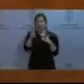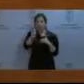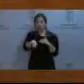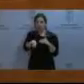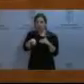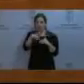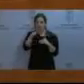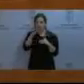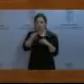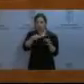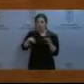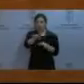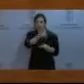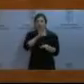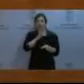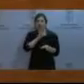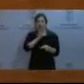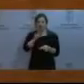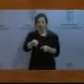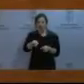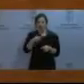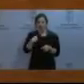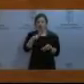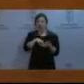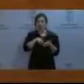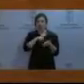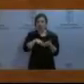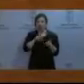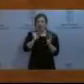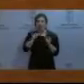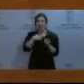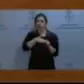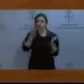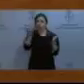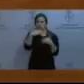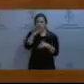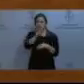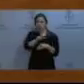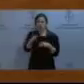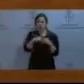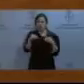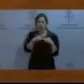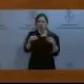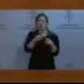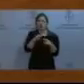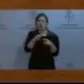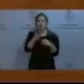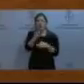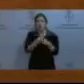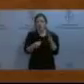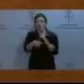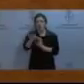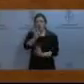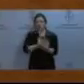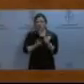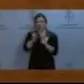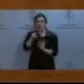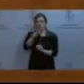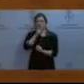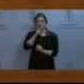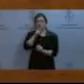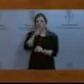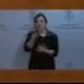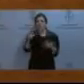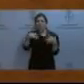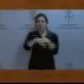están ubicados en locales ajenos, en régimen de alquiler, generando incomodidades para los usuarios, ineficiencias organizativas, dificultades para la integración